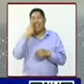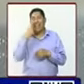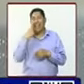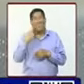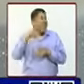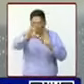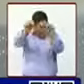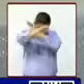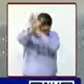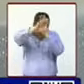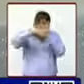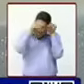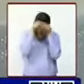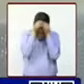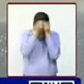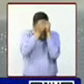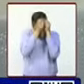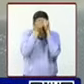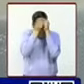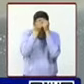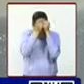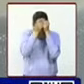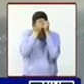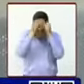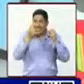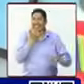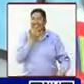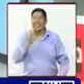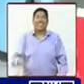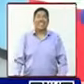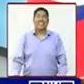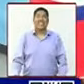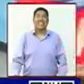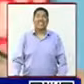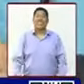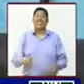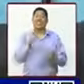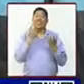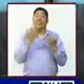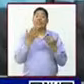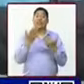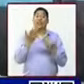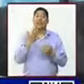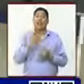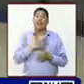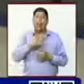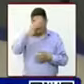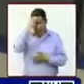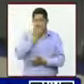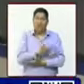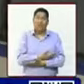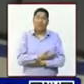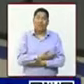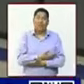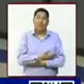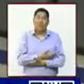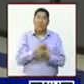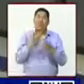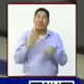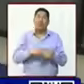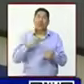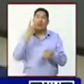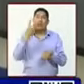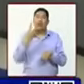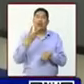así que no sé qué pasará. ¿A quién está esperando usted? A mi hijo. ¿Hace cuánto no